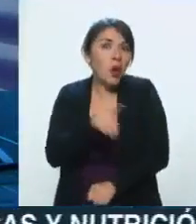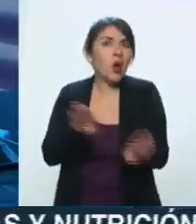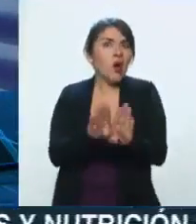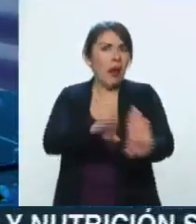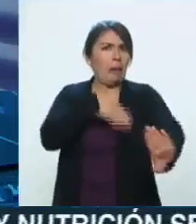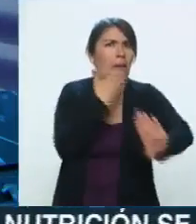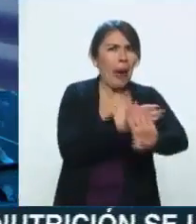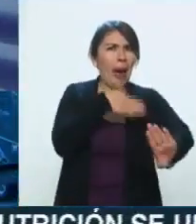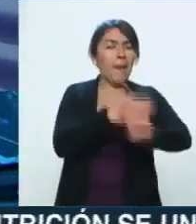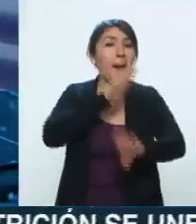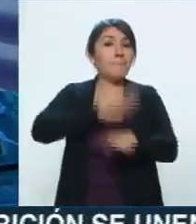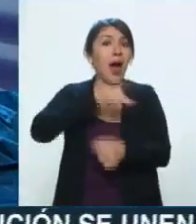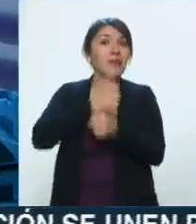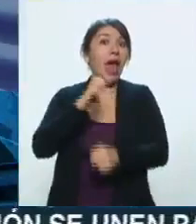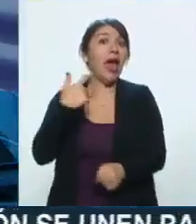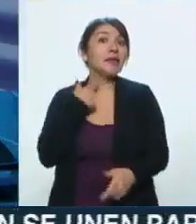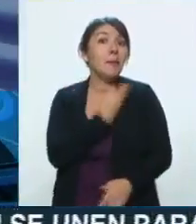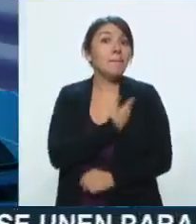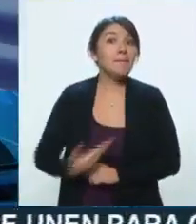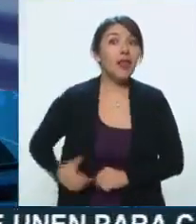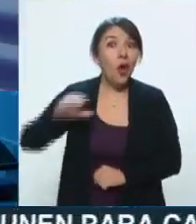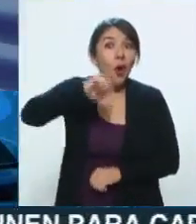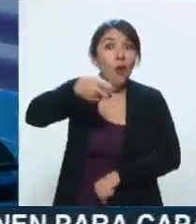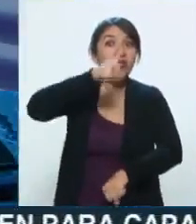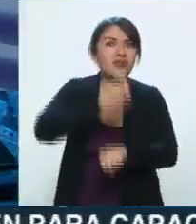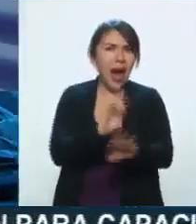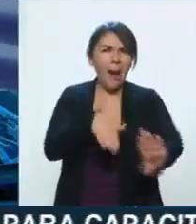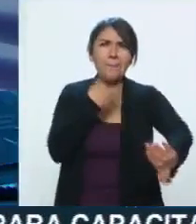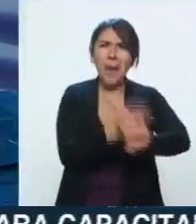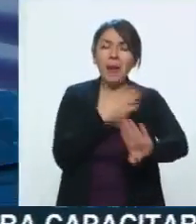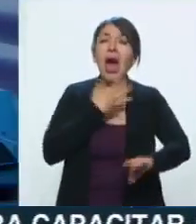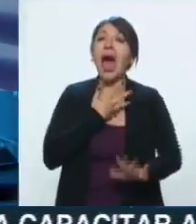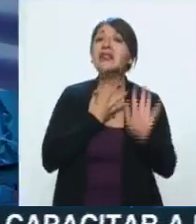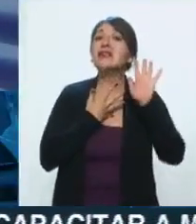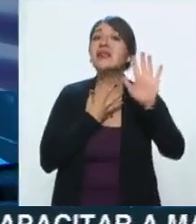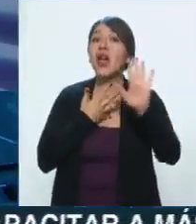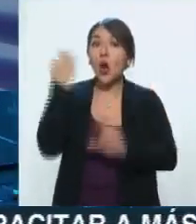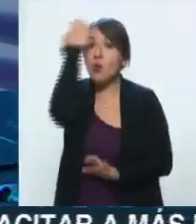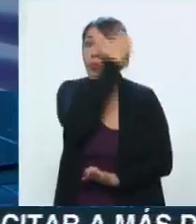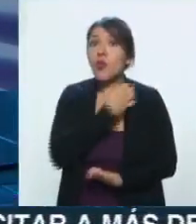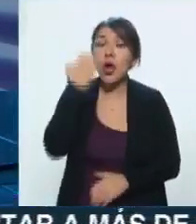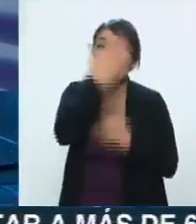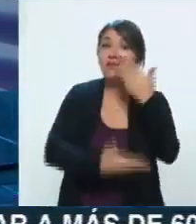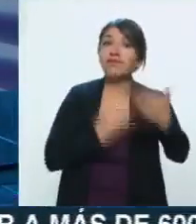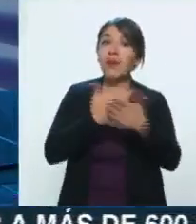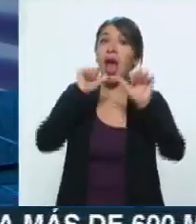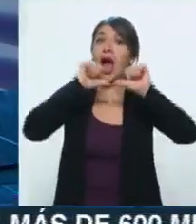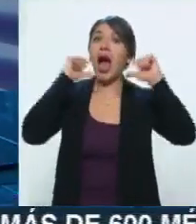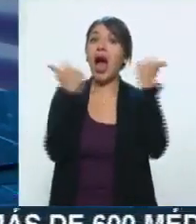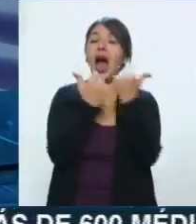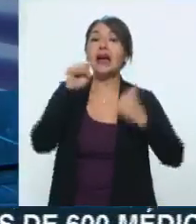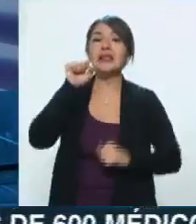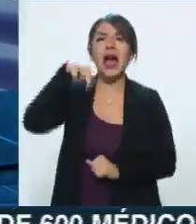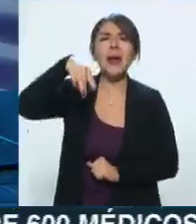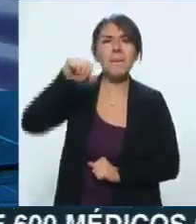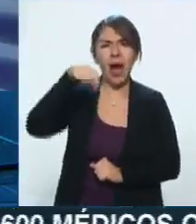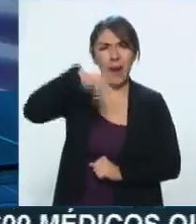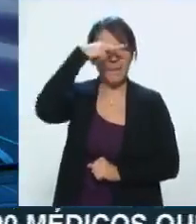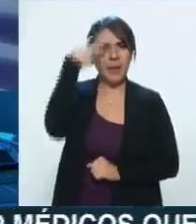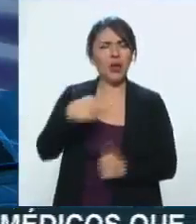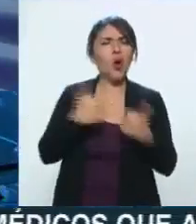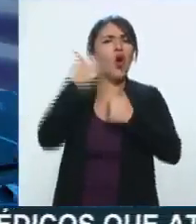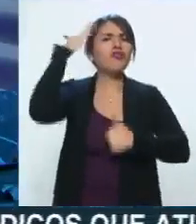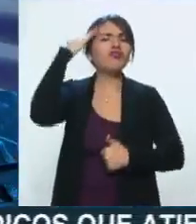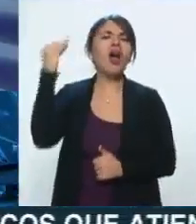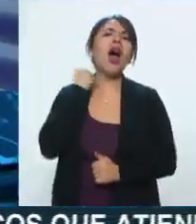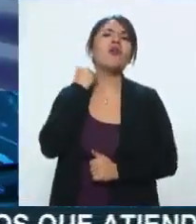al expresidente Calderón el día de hoy. Hay 5 pruebas presentadas por la Asociación Desarma México, encabezada por el